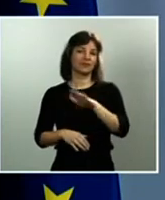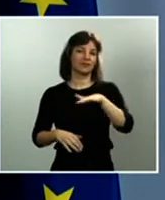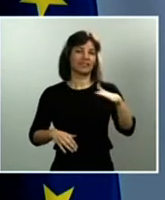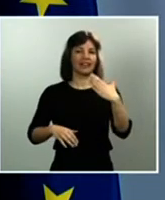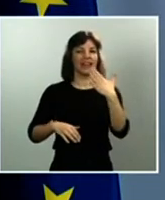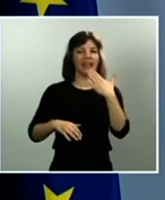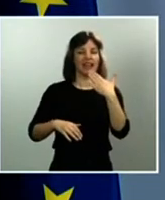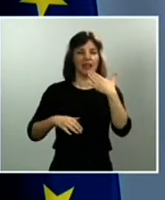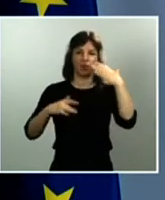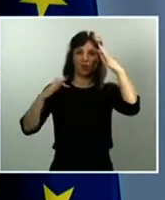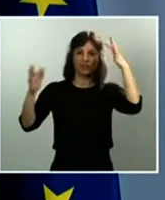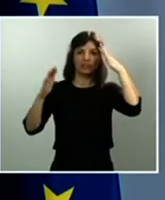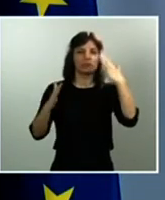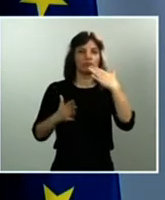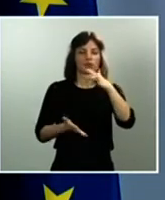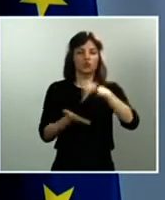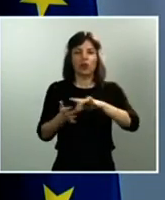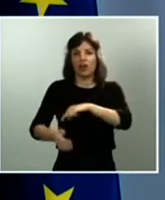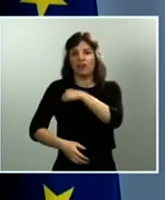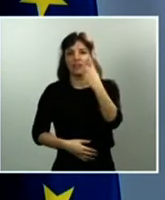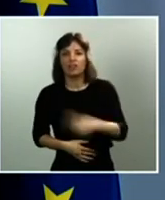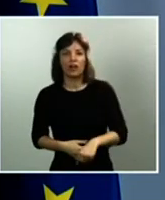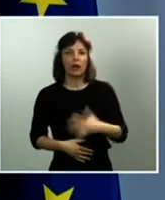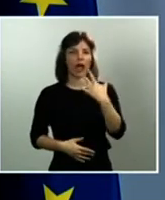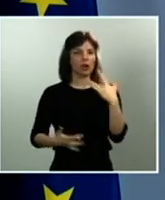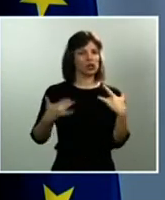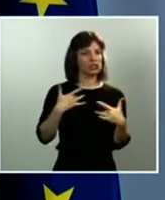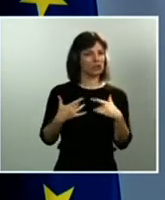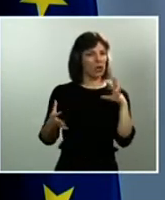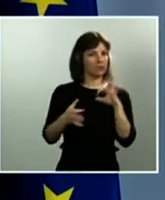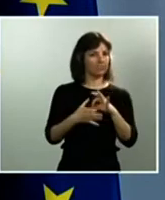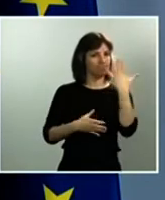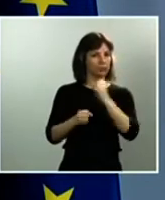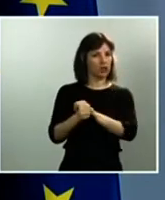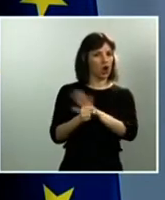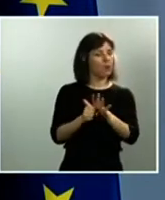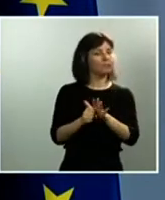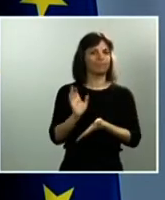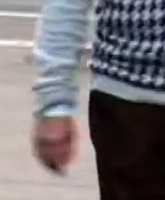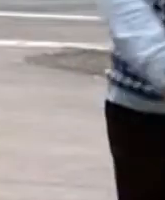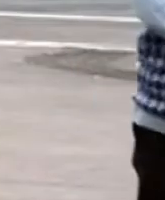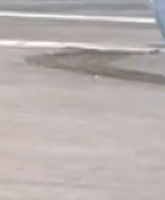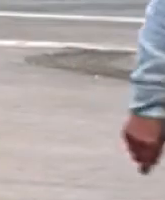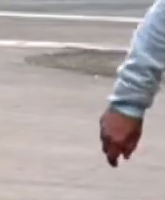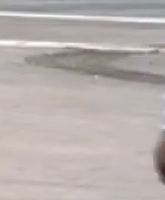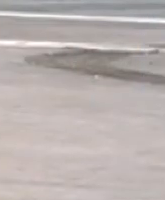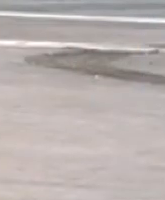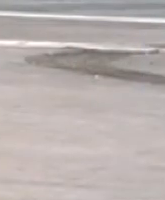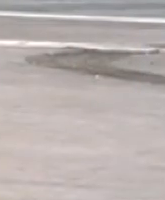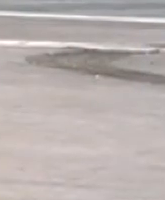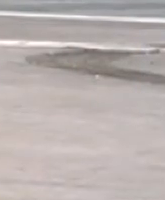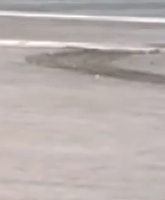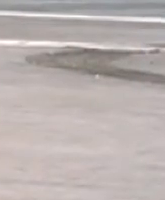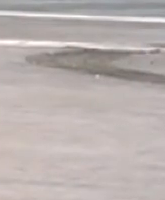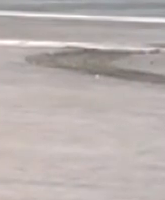o con síntomas que puedan ser compatibles con el COVID-19 o que se encuentren en cuarentena. El objetivo es que esta